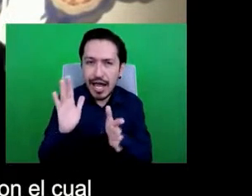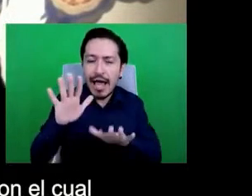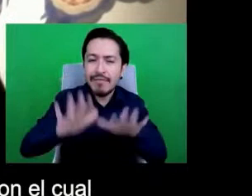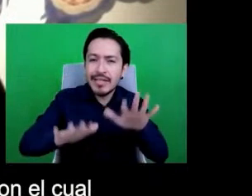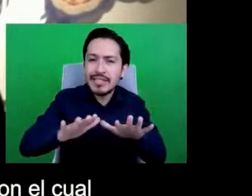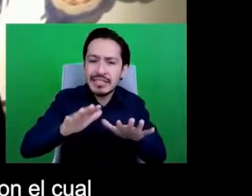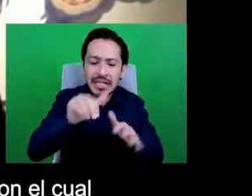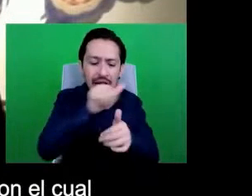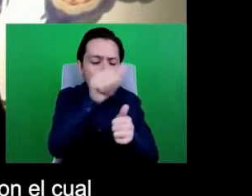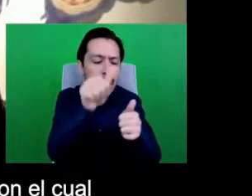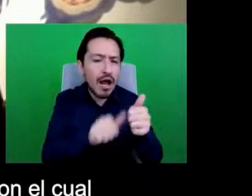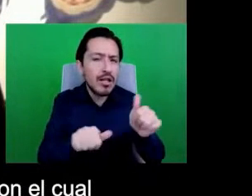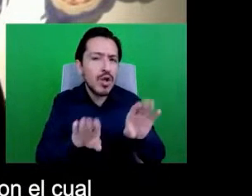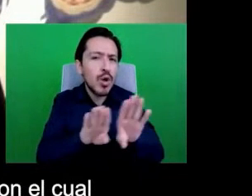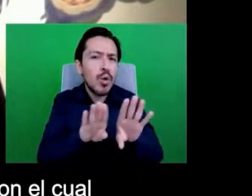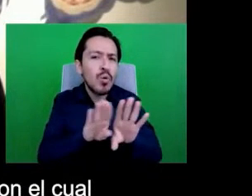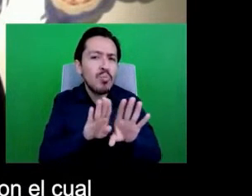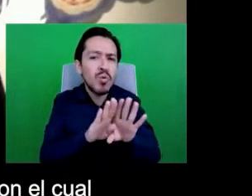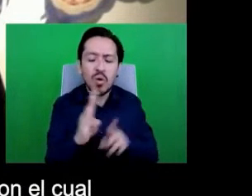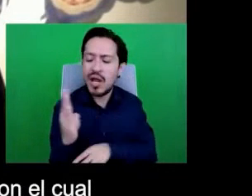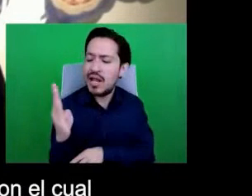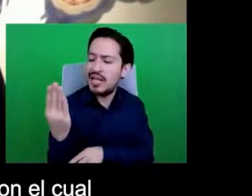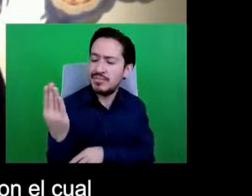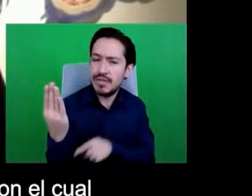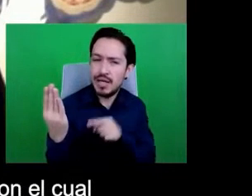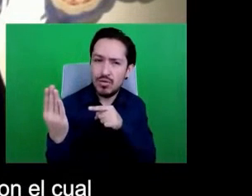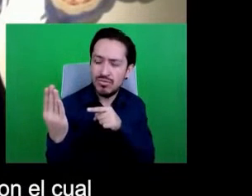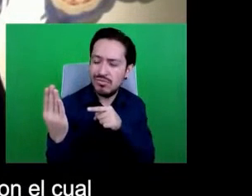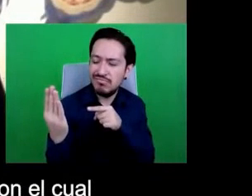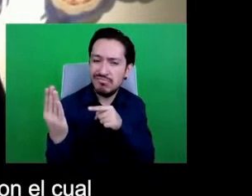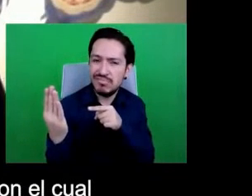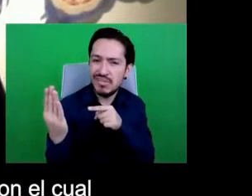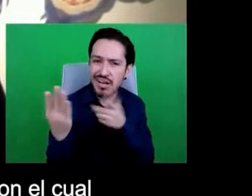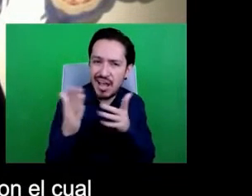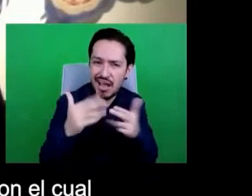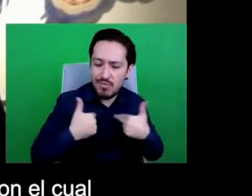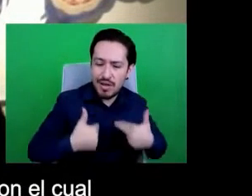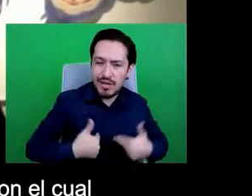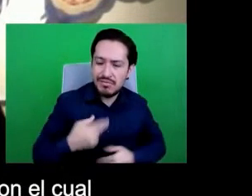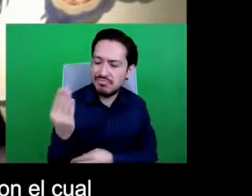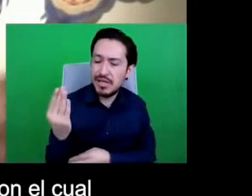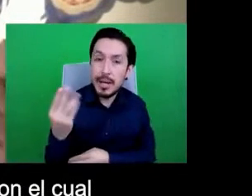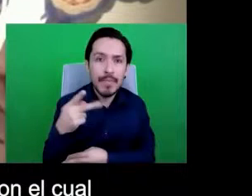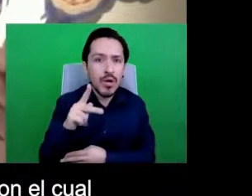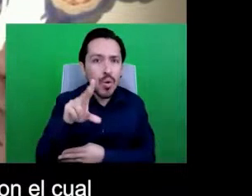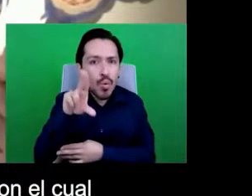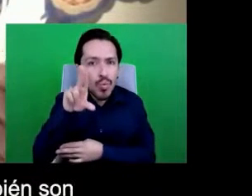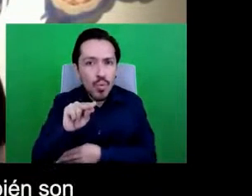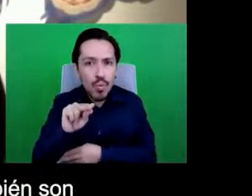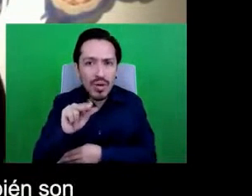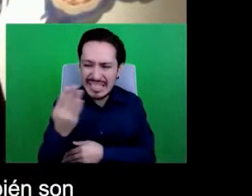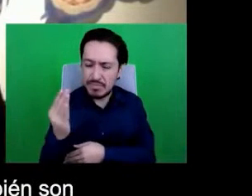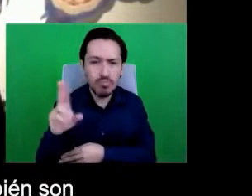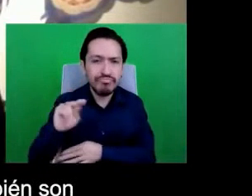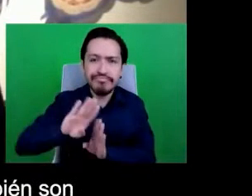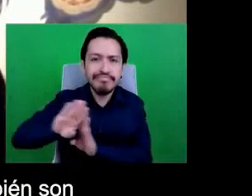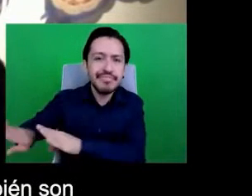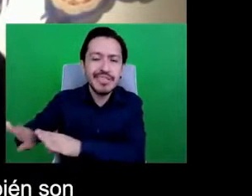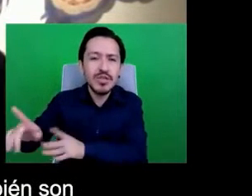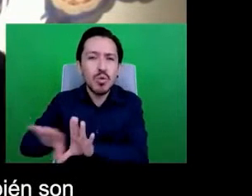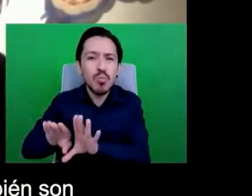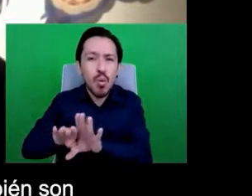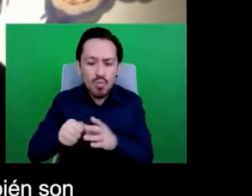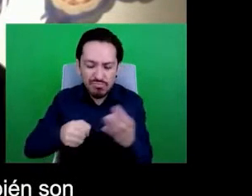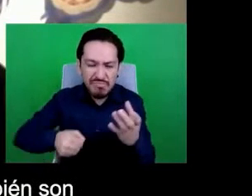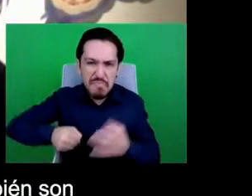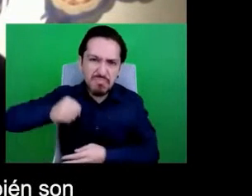el arte no es un espejo, es más bien un mazo con el cual le damos forma a la sociedad. Y como el arte y la cultura